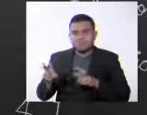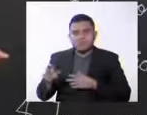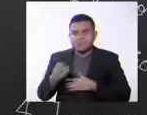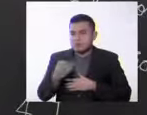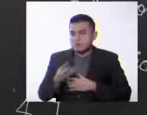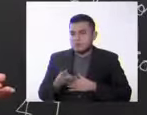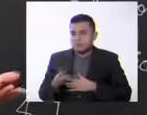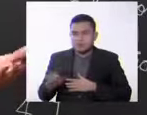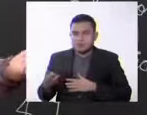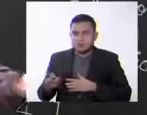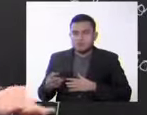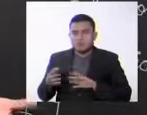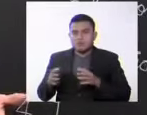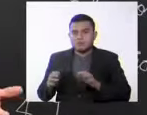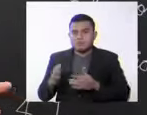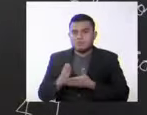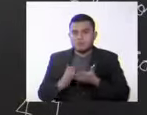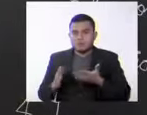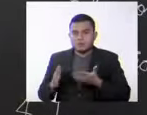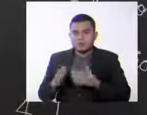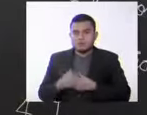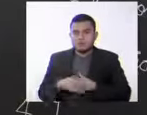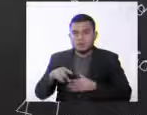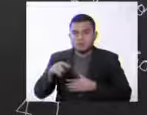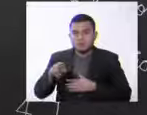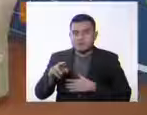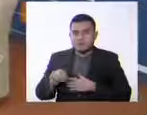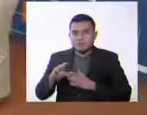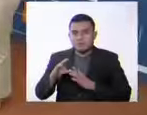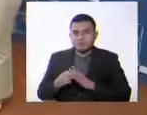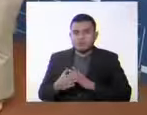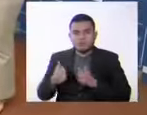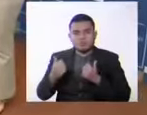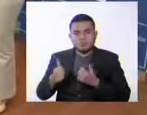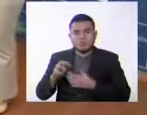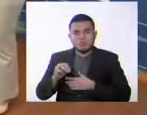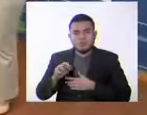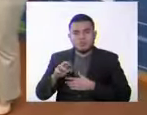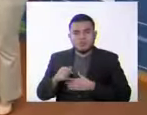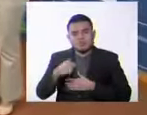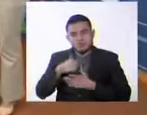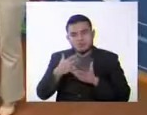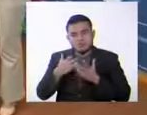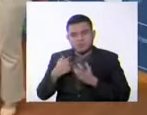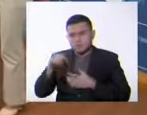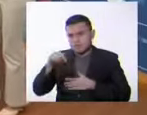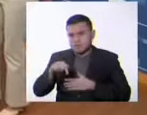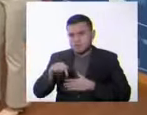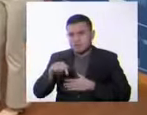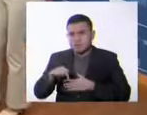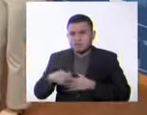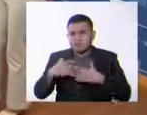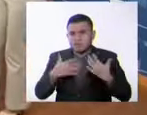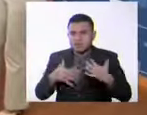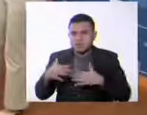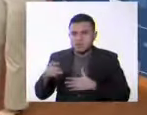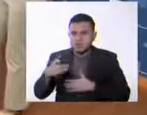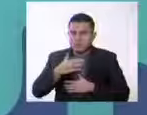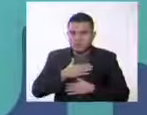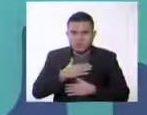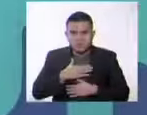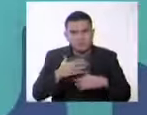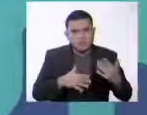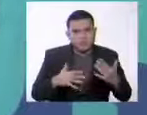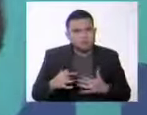parte del patrimonio cultural. Bueno, Mayra, pero yo quiero pasar a este juego que me tienes aquí, no sé de qué